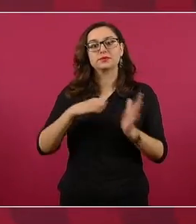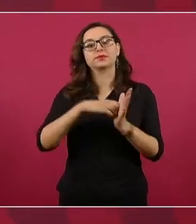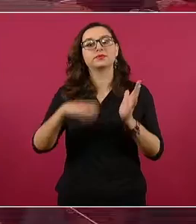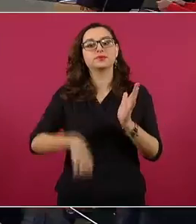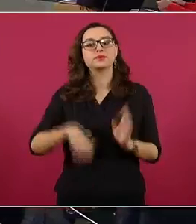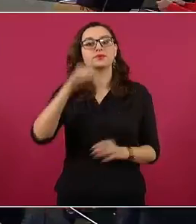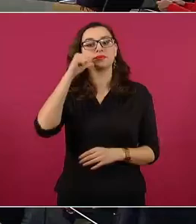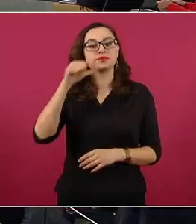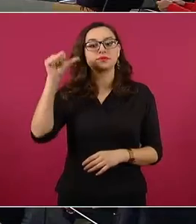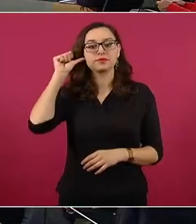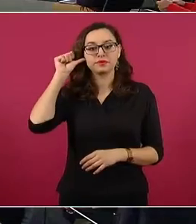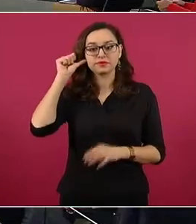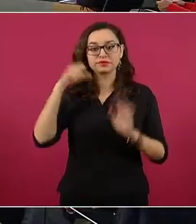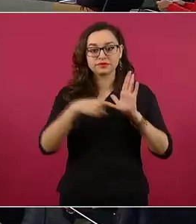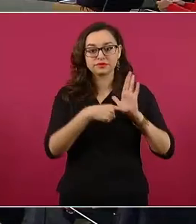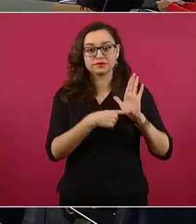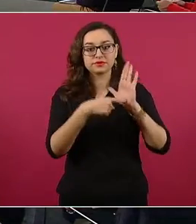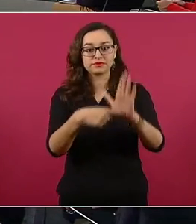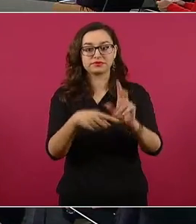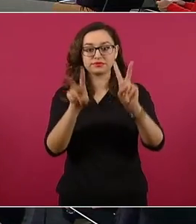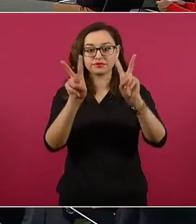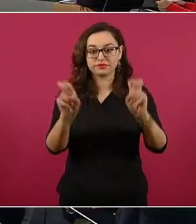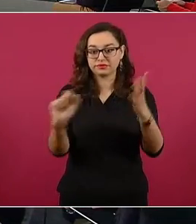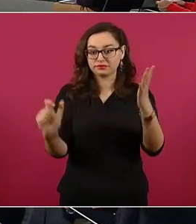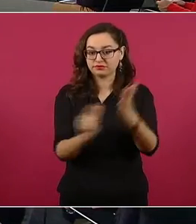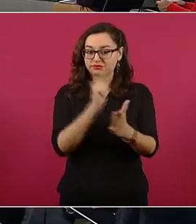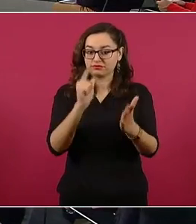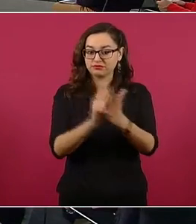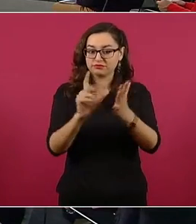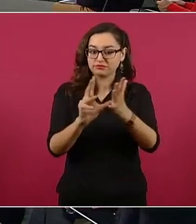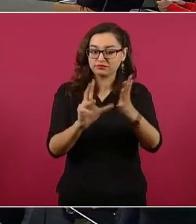a conocer las reformas